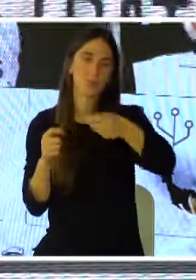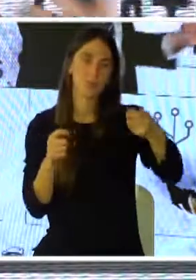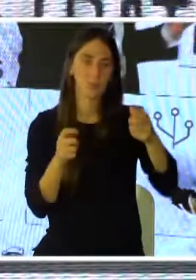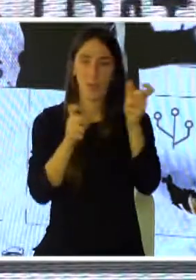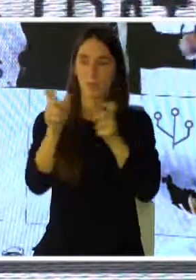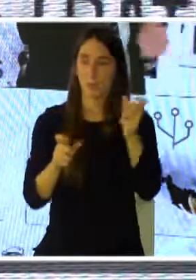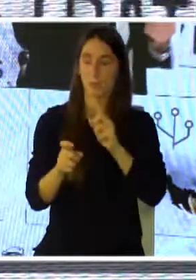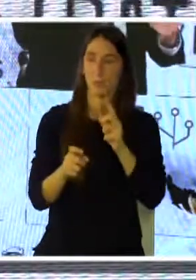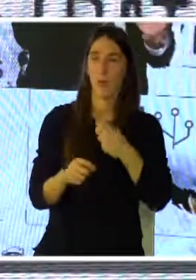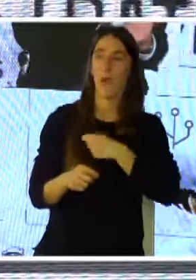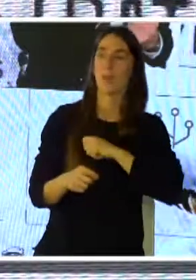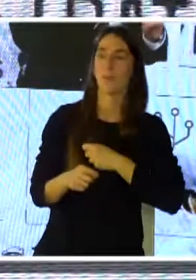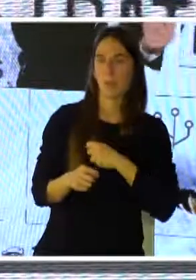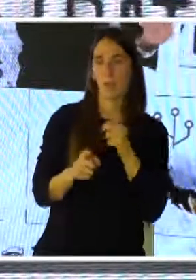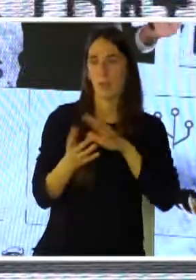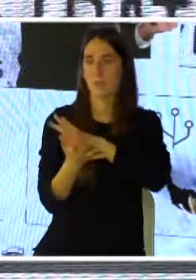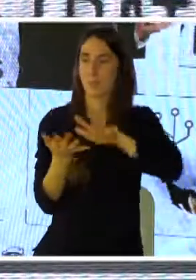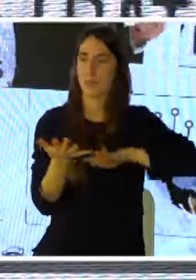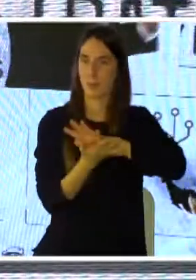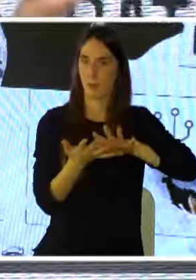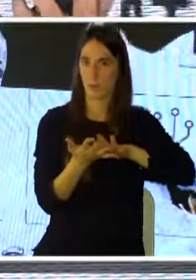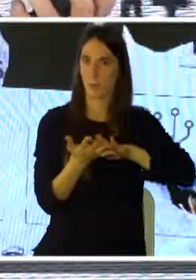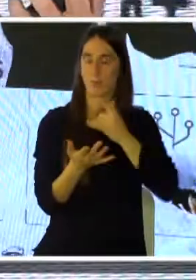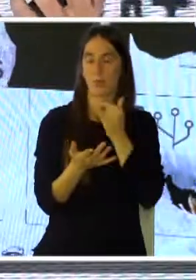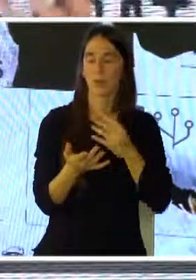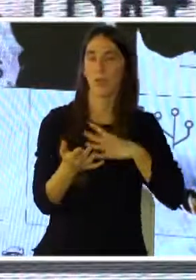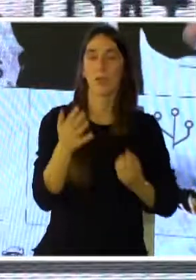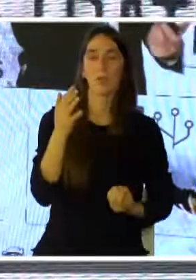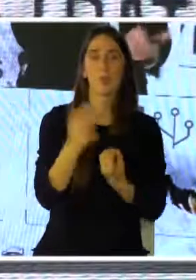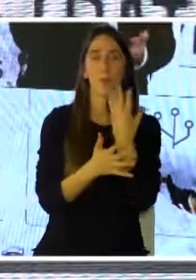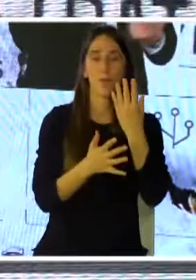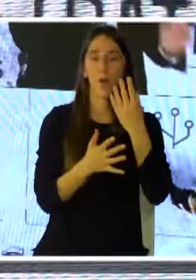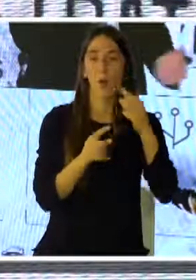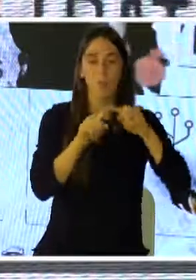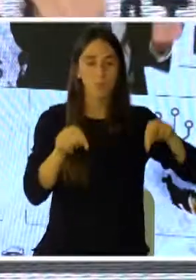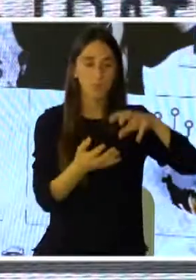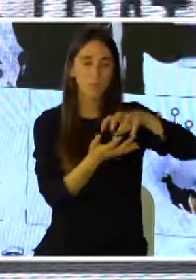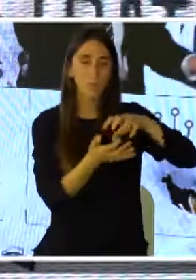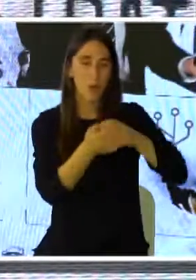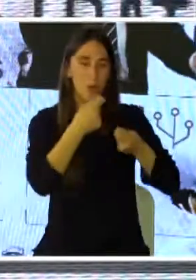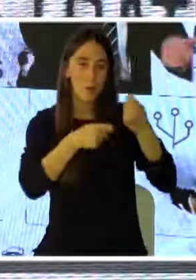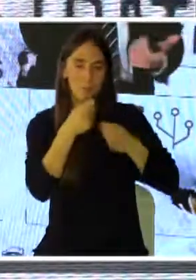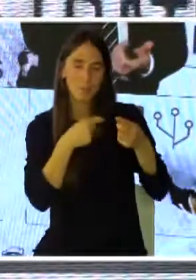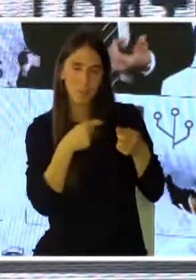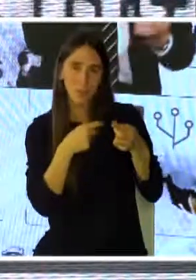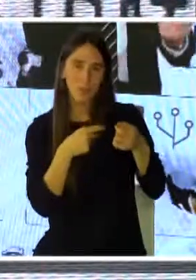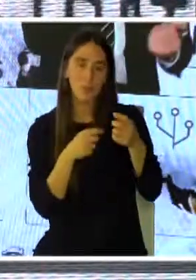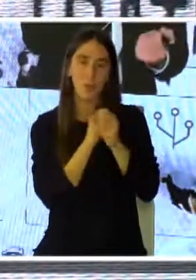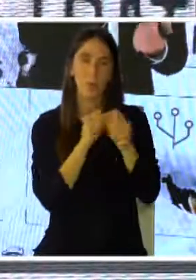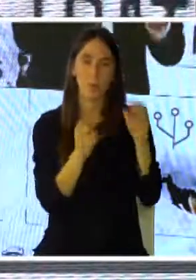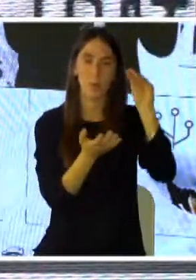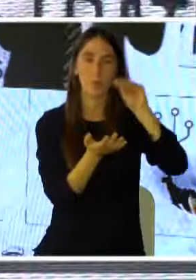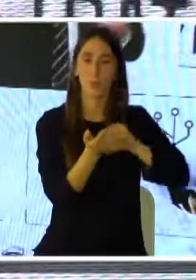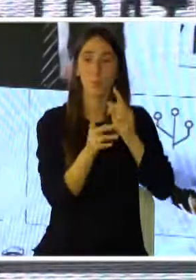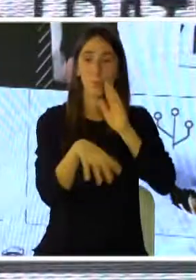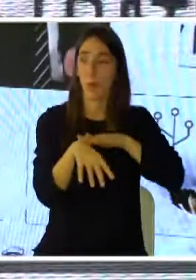ser inspectores en el territorio. Entonces, por ejemplo, si hay un nuevo comercio, la idea es que ellos pueden con el dispositivo móvil en ese mismo